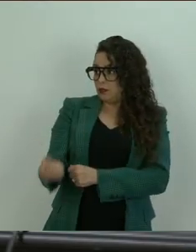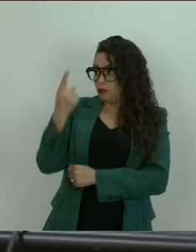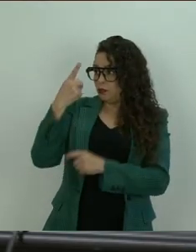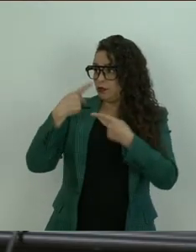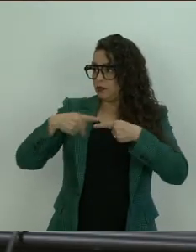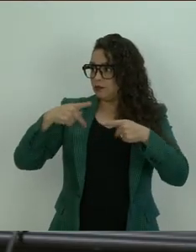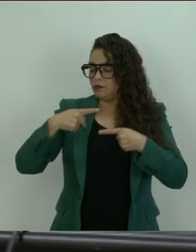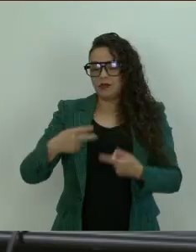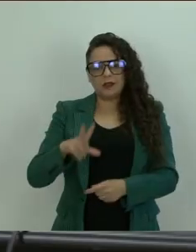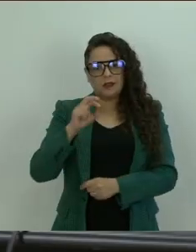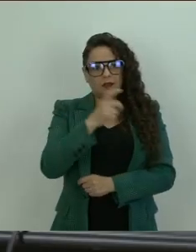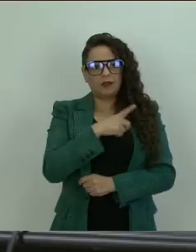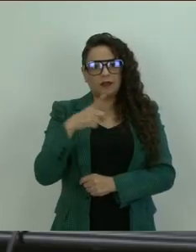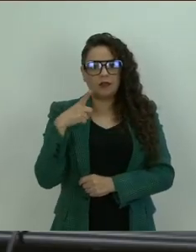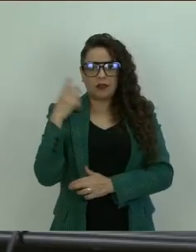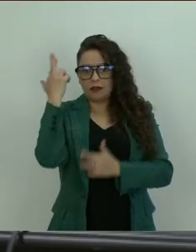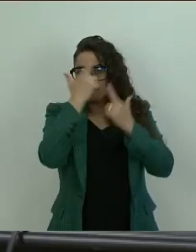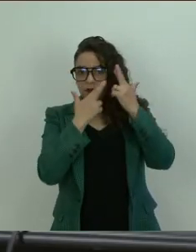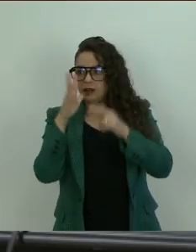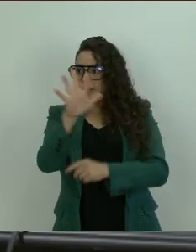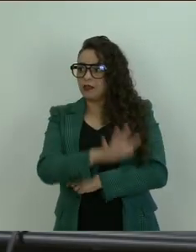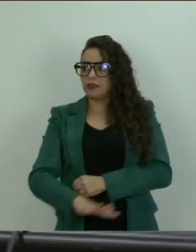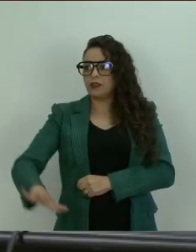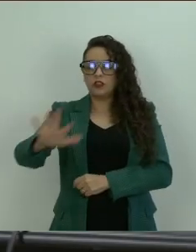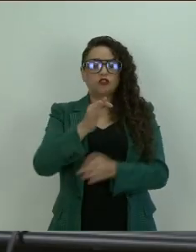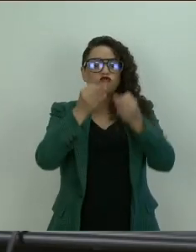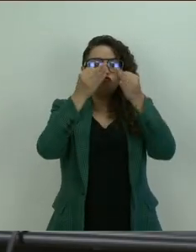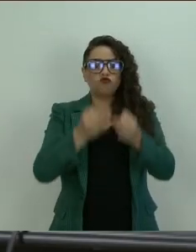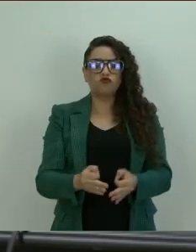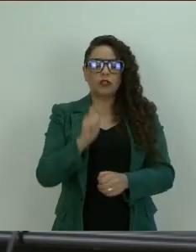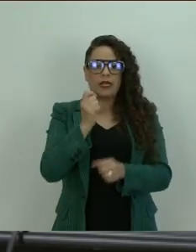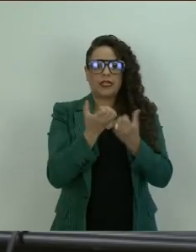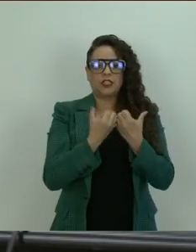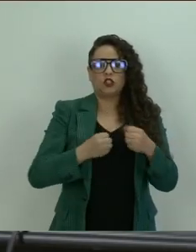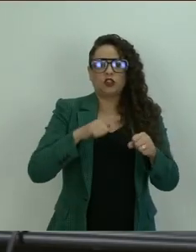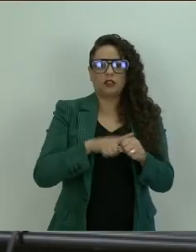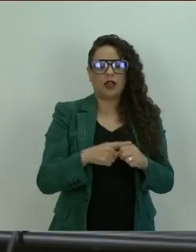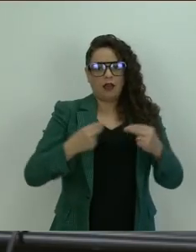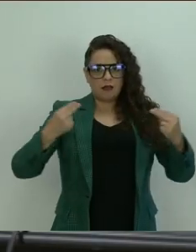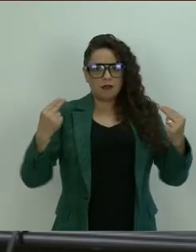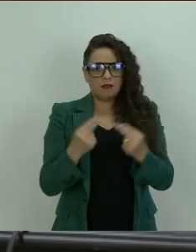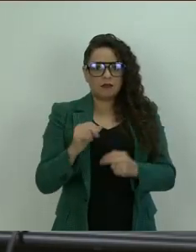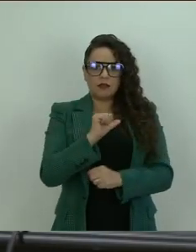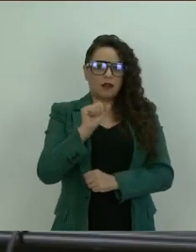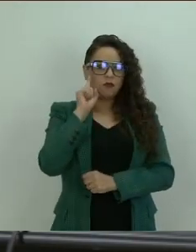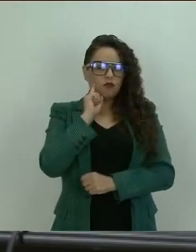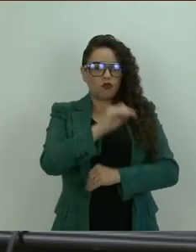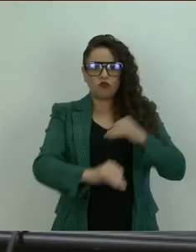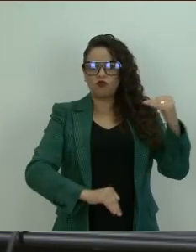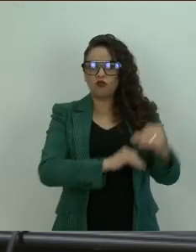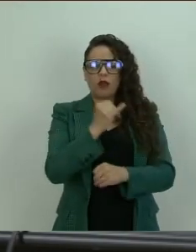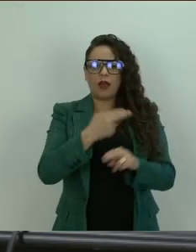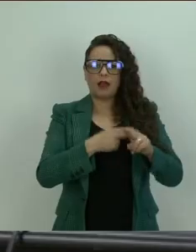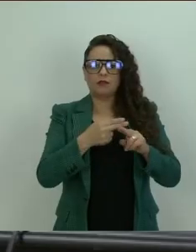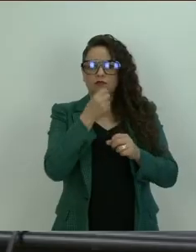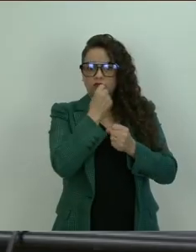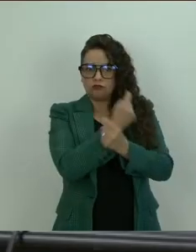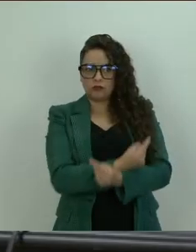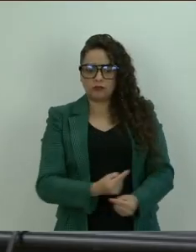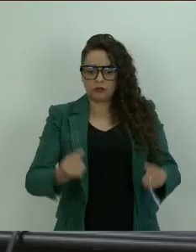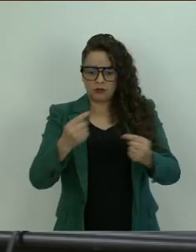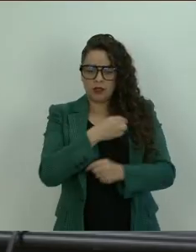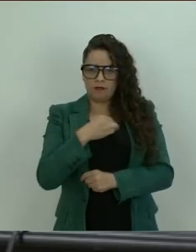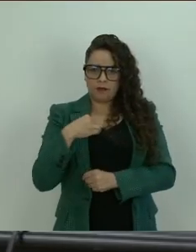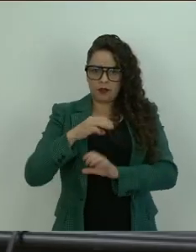las diversas realidades sociales y las necesidades de todas las mujeres y niñas que pertenecen a